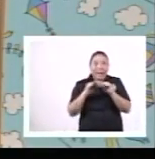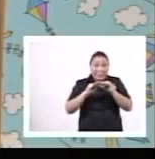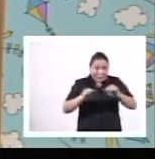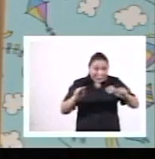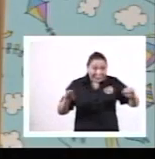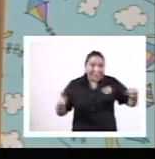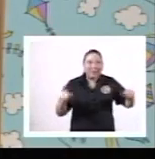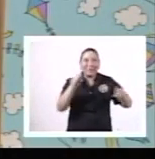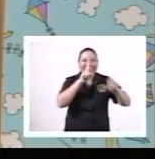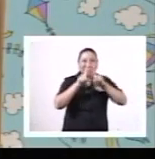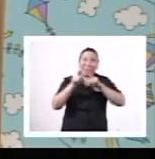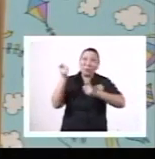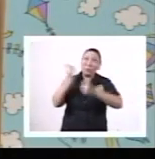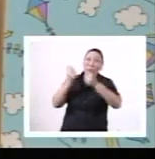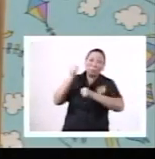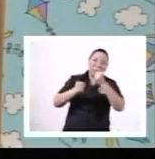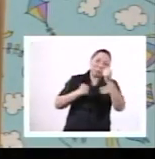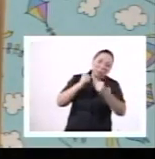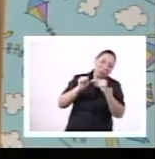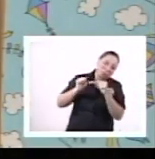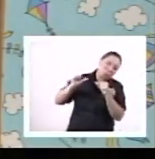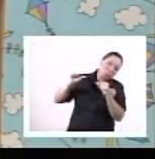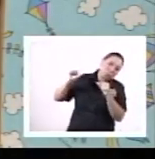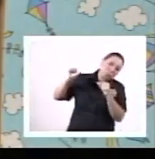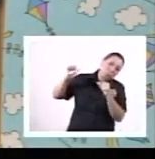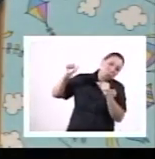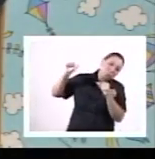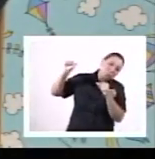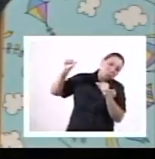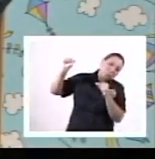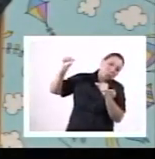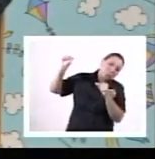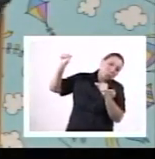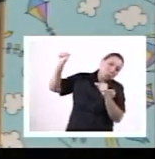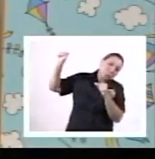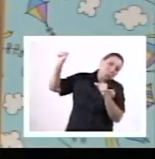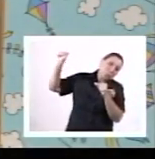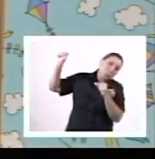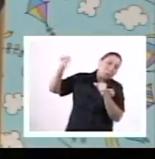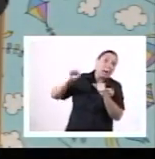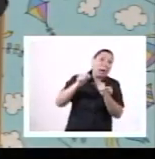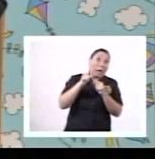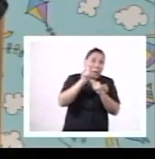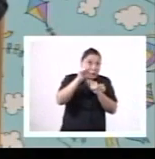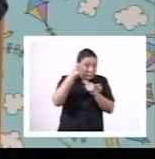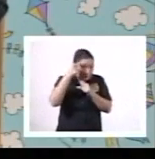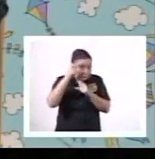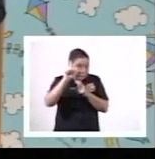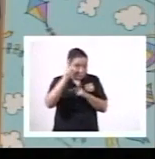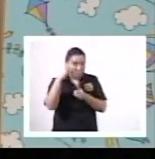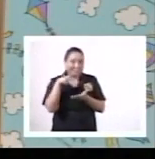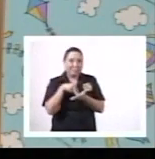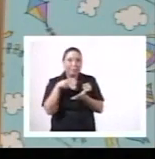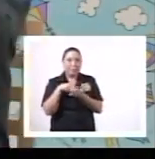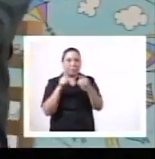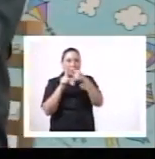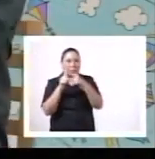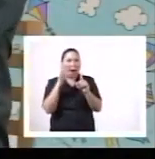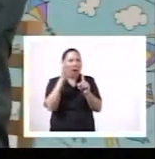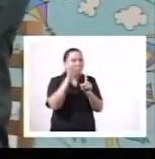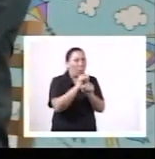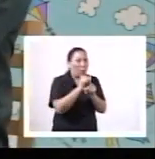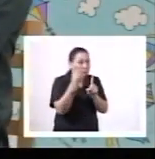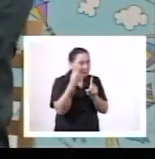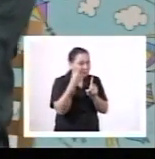iban perdiendo en lo más alto. Pero ese día, la niña se dio cuenta de algo. Un